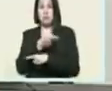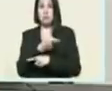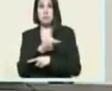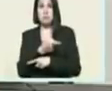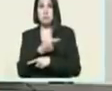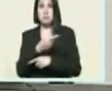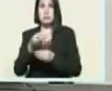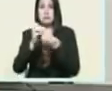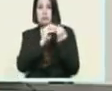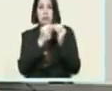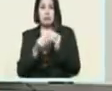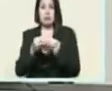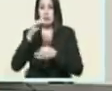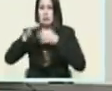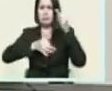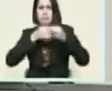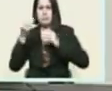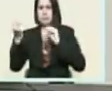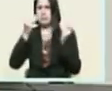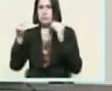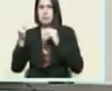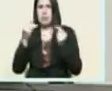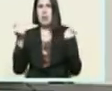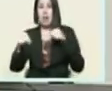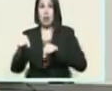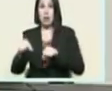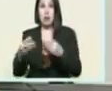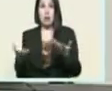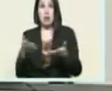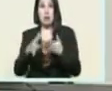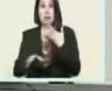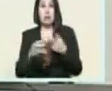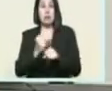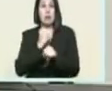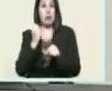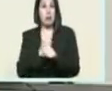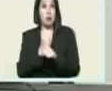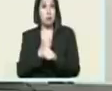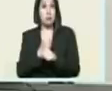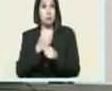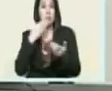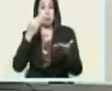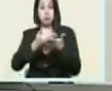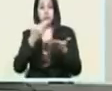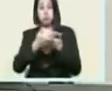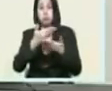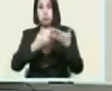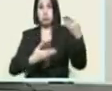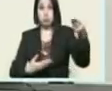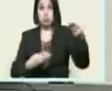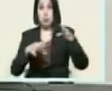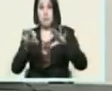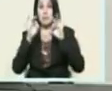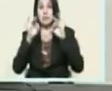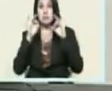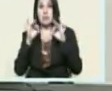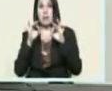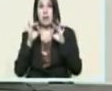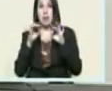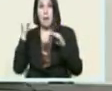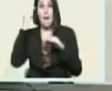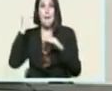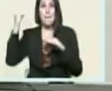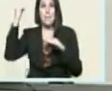hacer gestiones que muy pronto publicaremos en una edición muy especial de